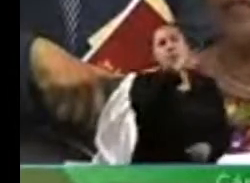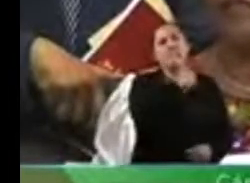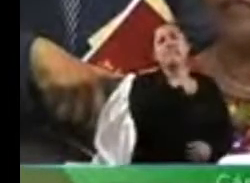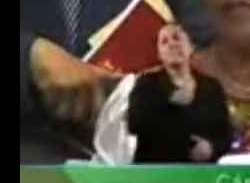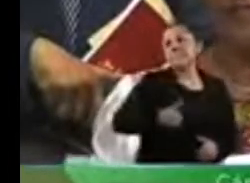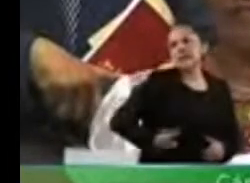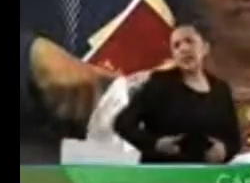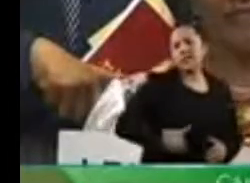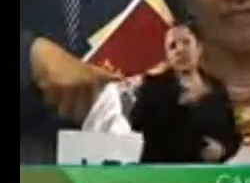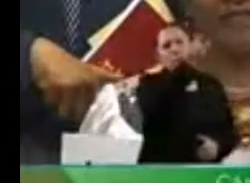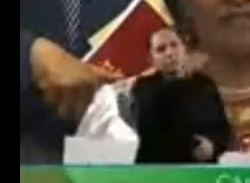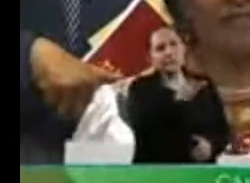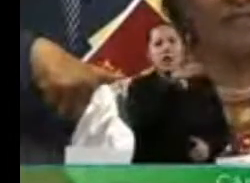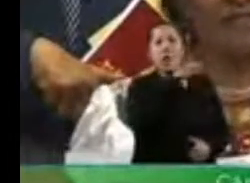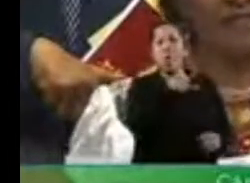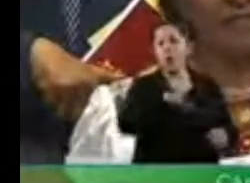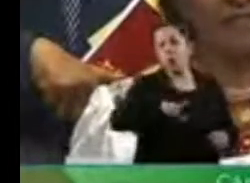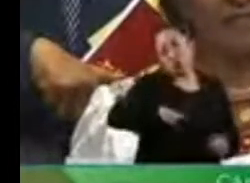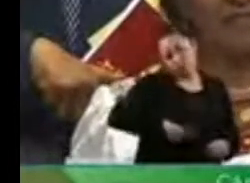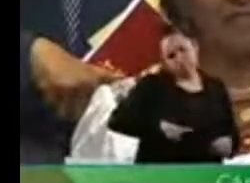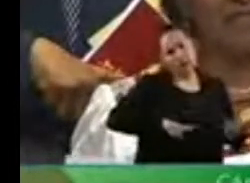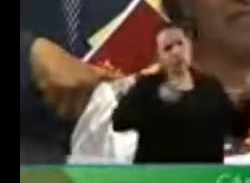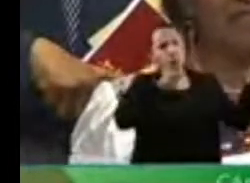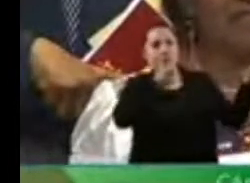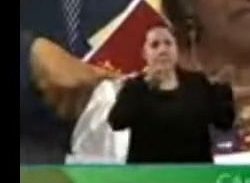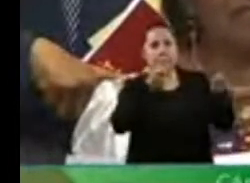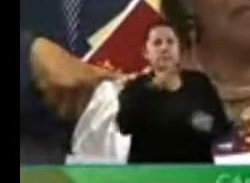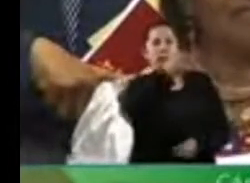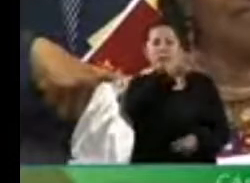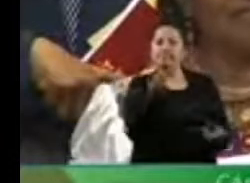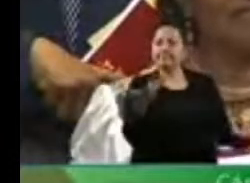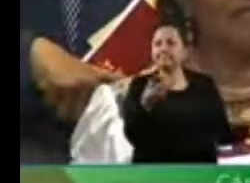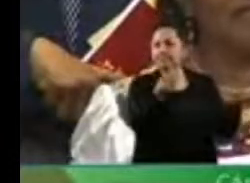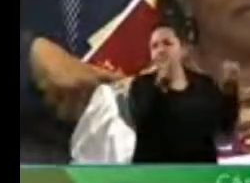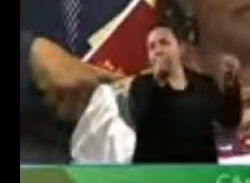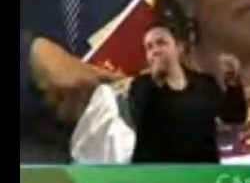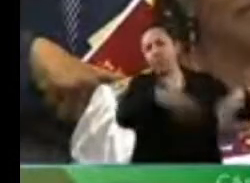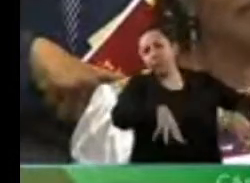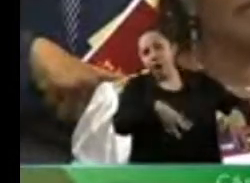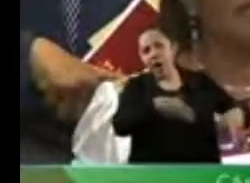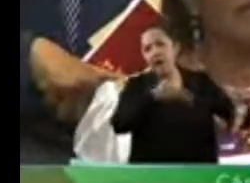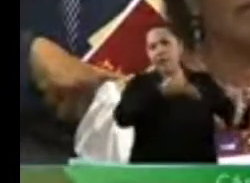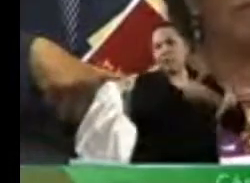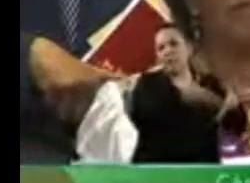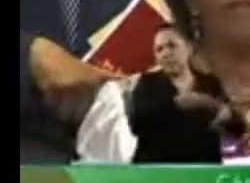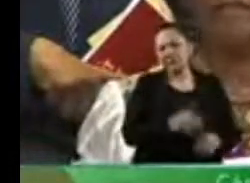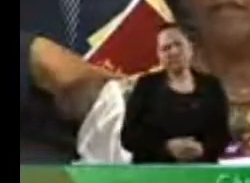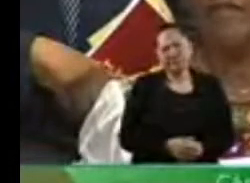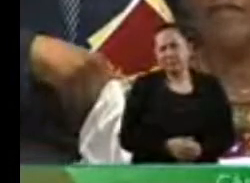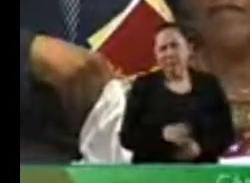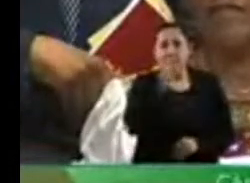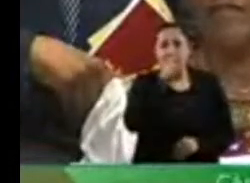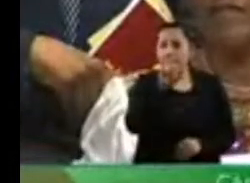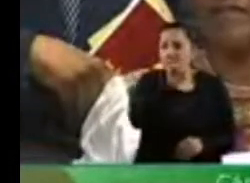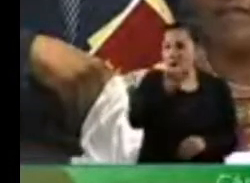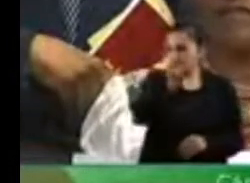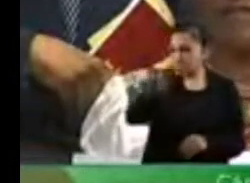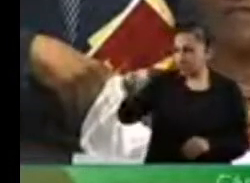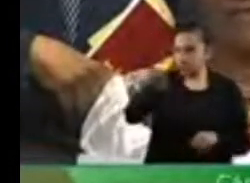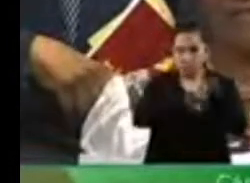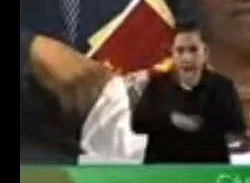provocando y creen que lo que sigue es que vamos a expropiar a las empresas privadas extranjeras. Es una figura